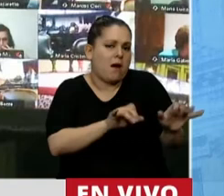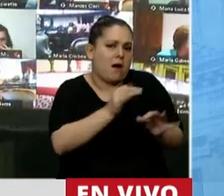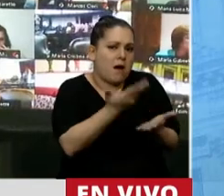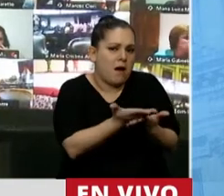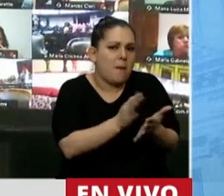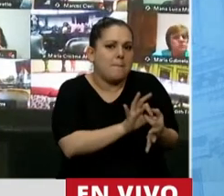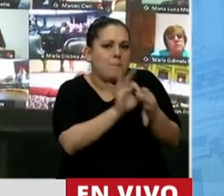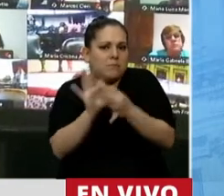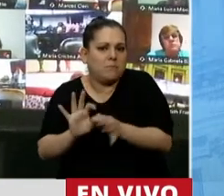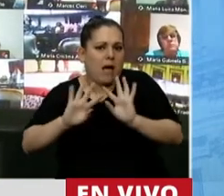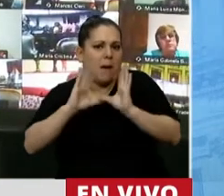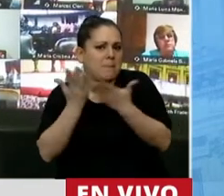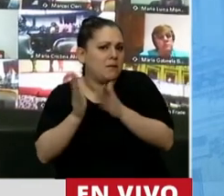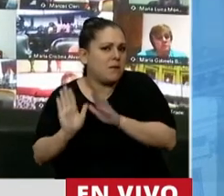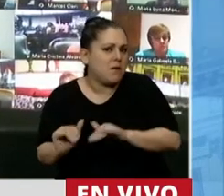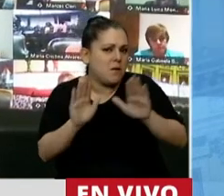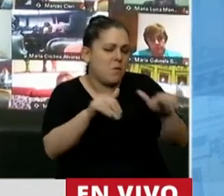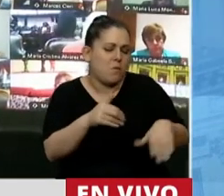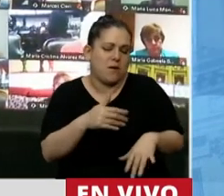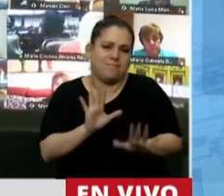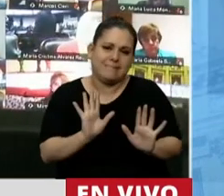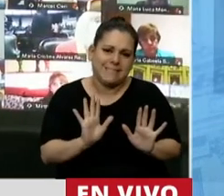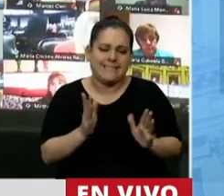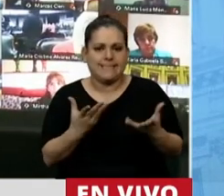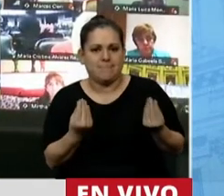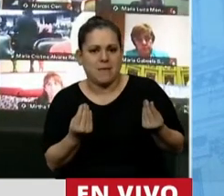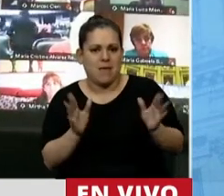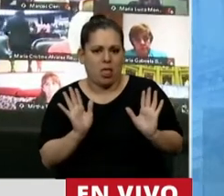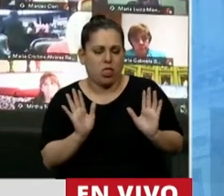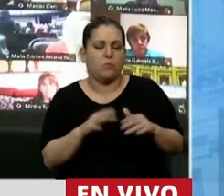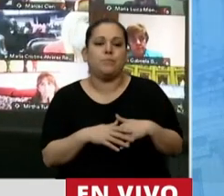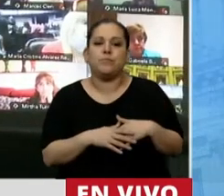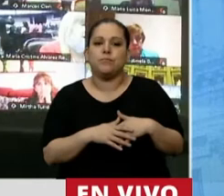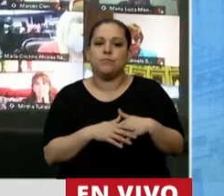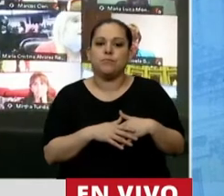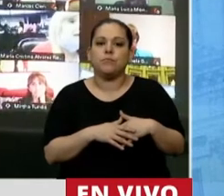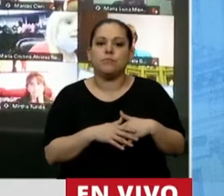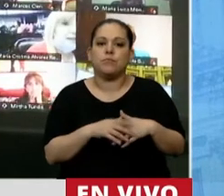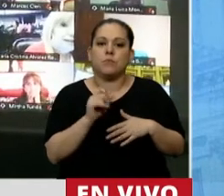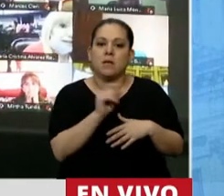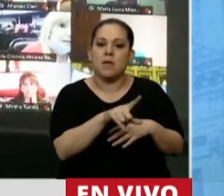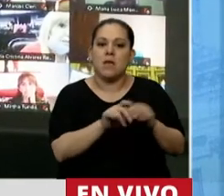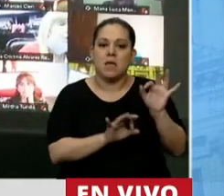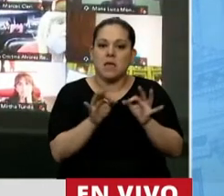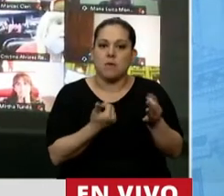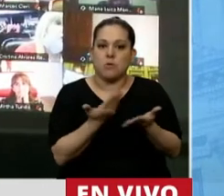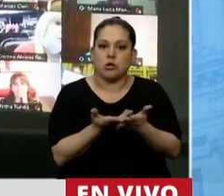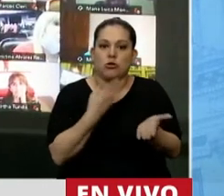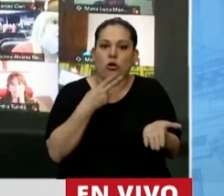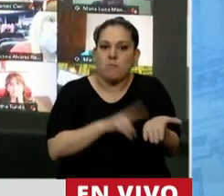ambiental. Y fíjese si no es demagógico que en el impuesto que acaban de